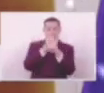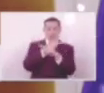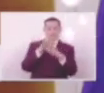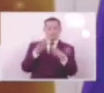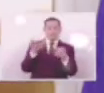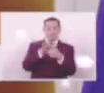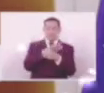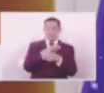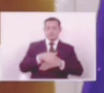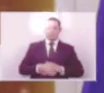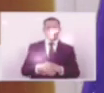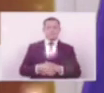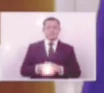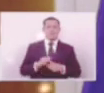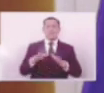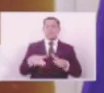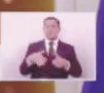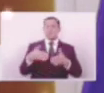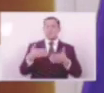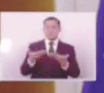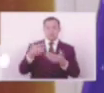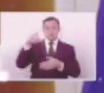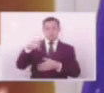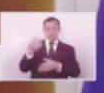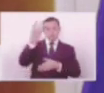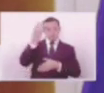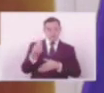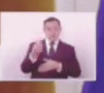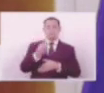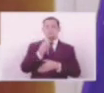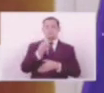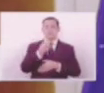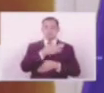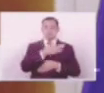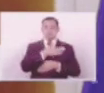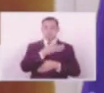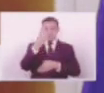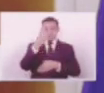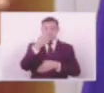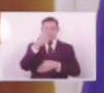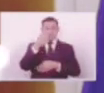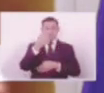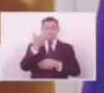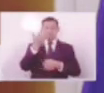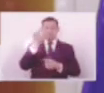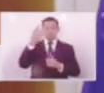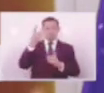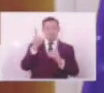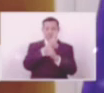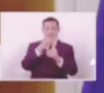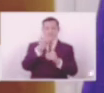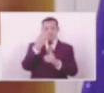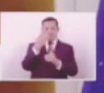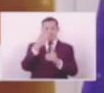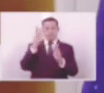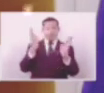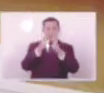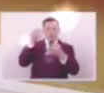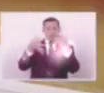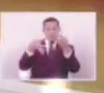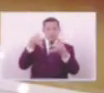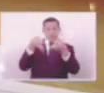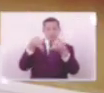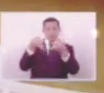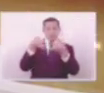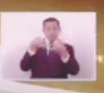total y por eso hoy Quien tenga cuentas pendientes con la justicia simplemente va a responder por